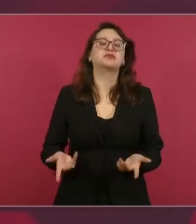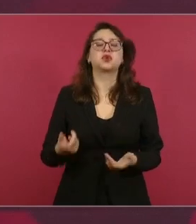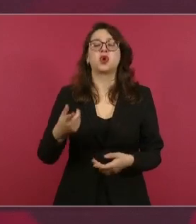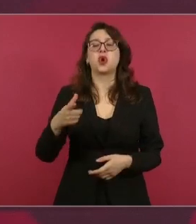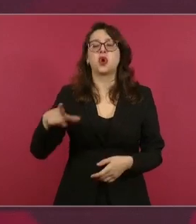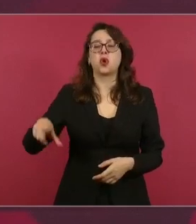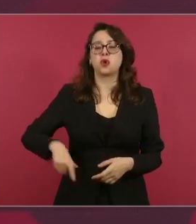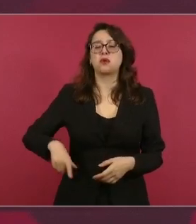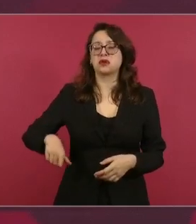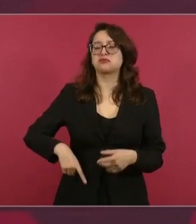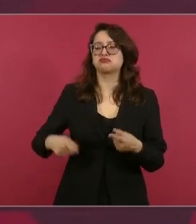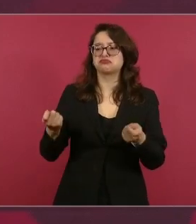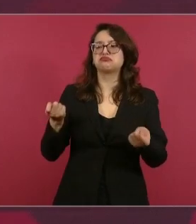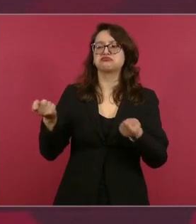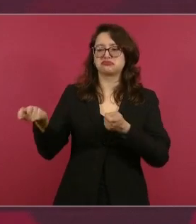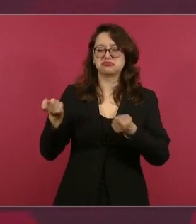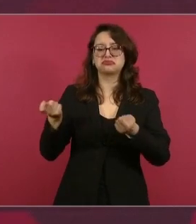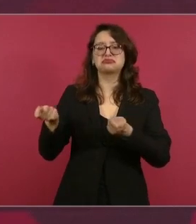estamos allá